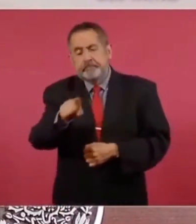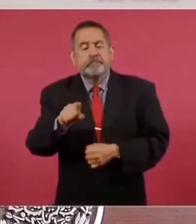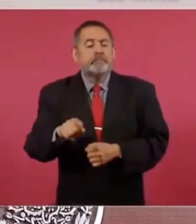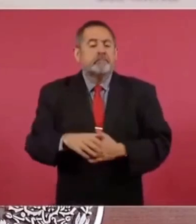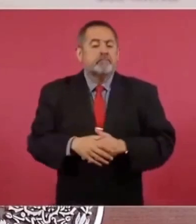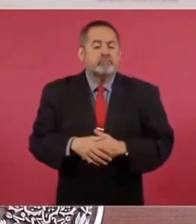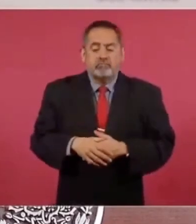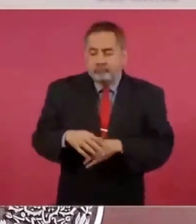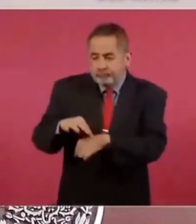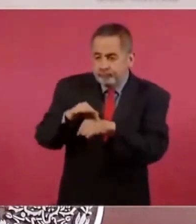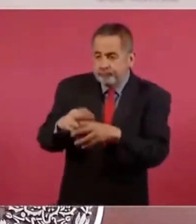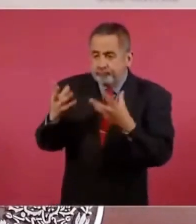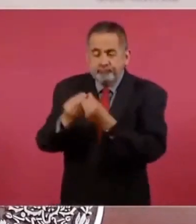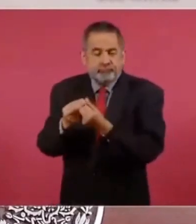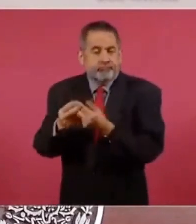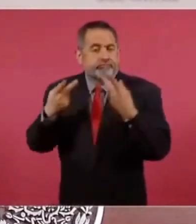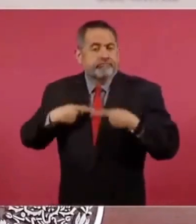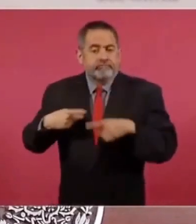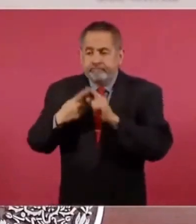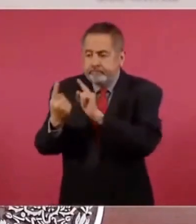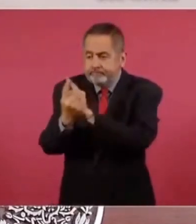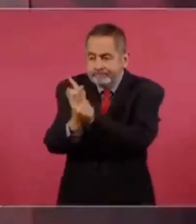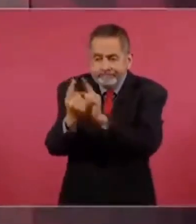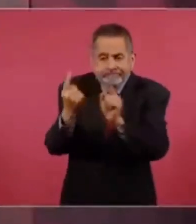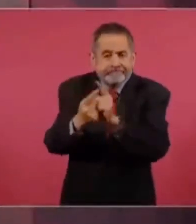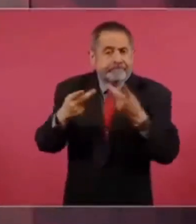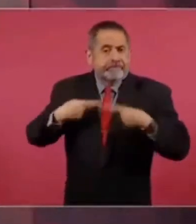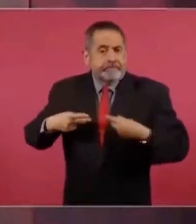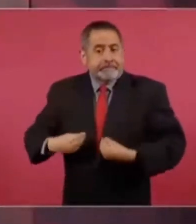lo que puede enseñar la gente del pueblo.